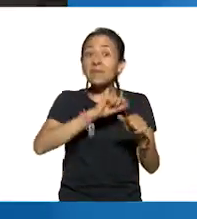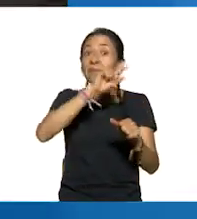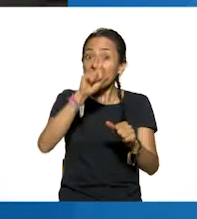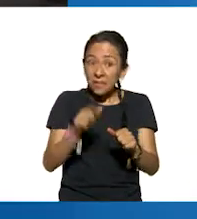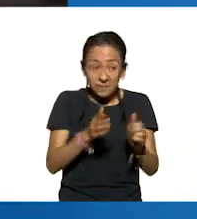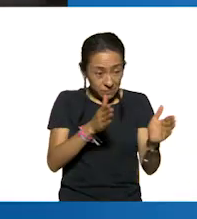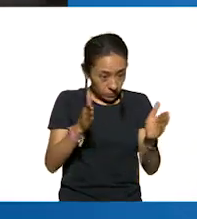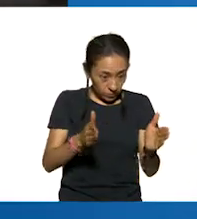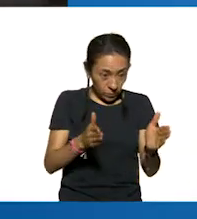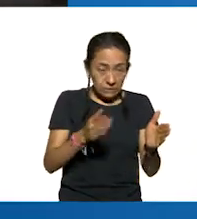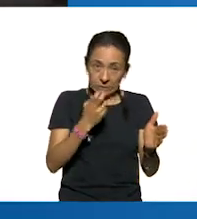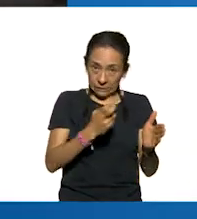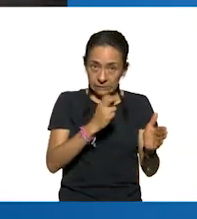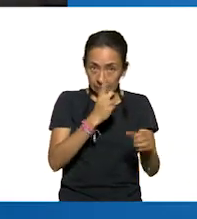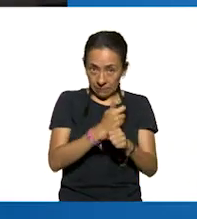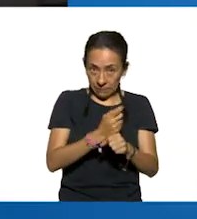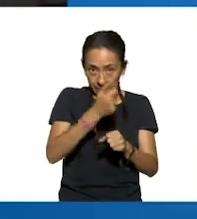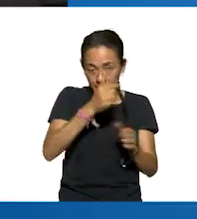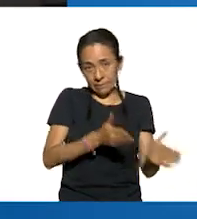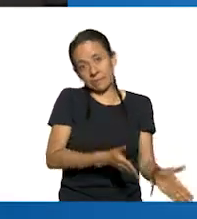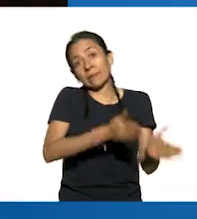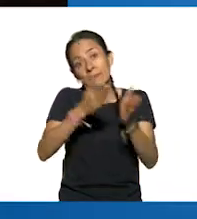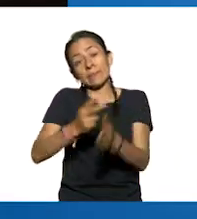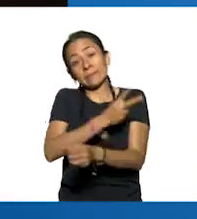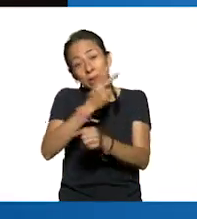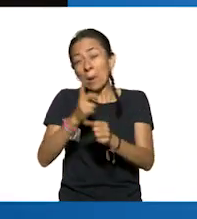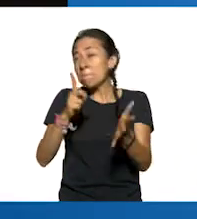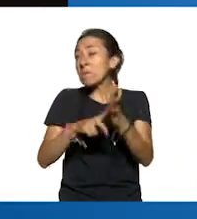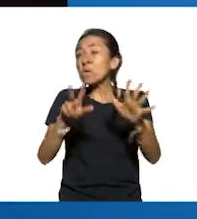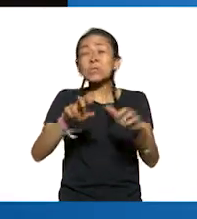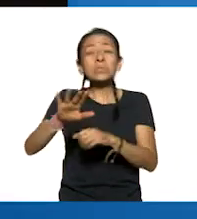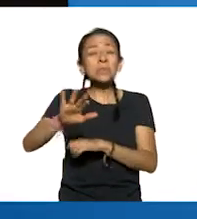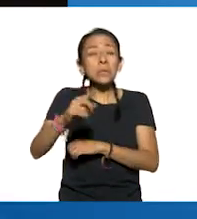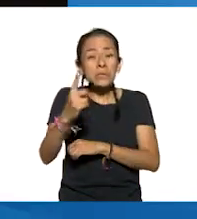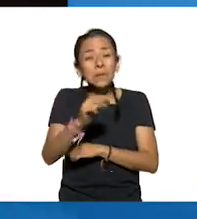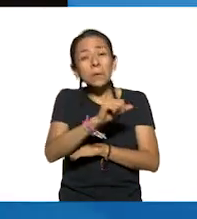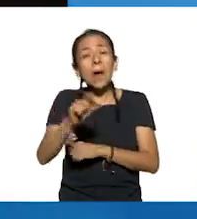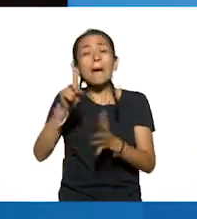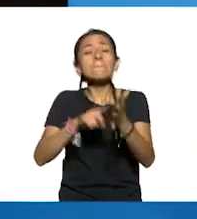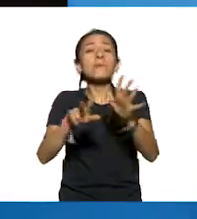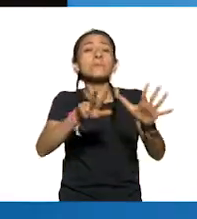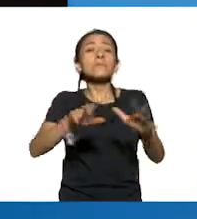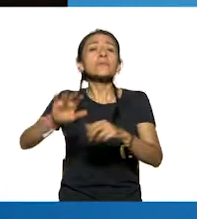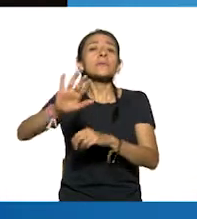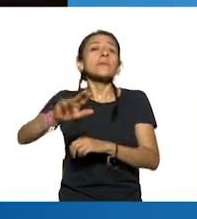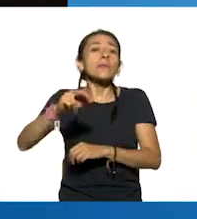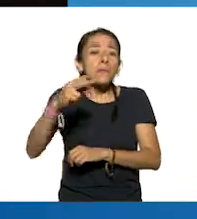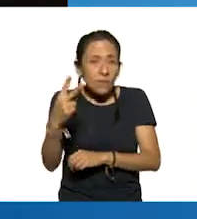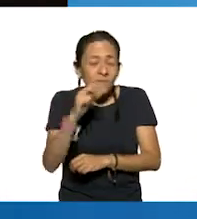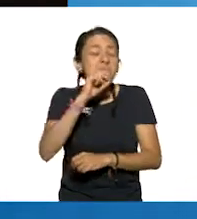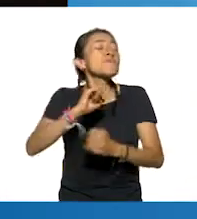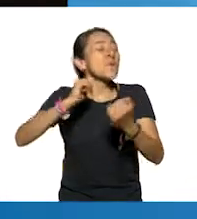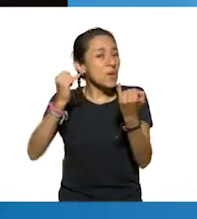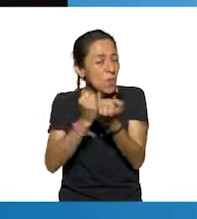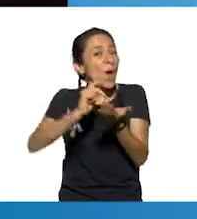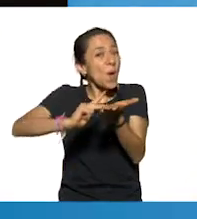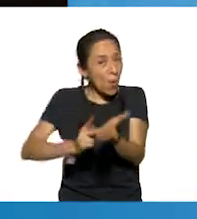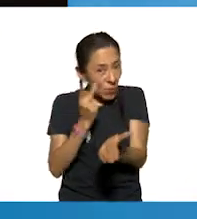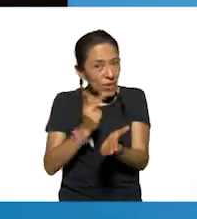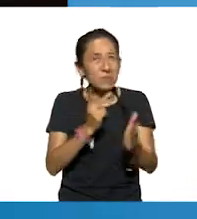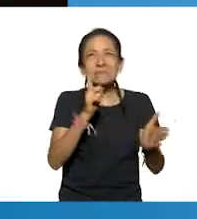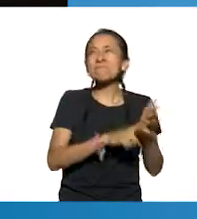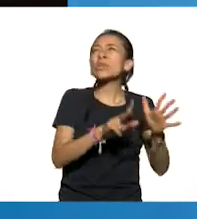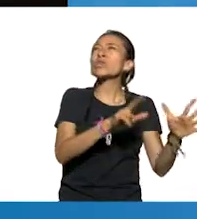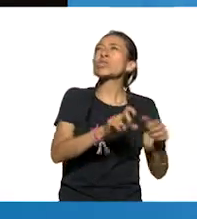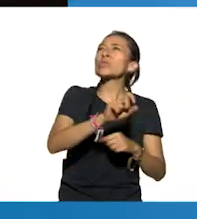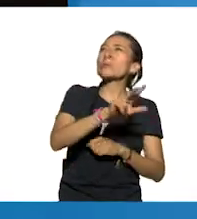otro periodo de 1851 a 1852. Así que